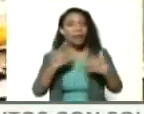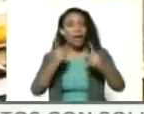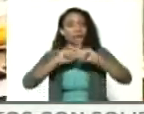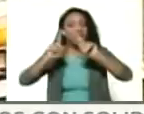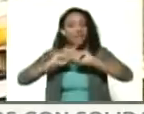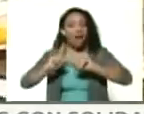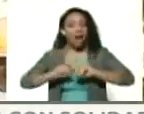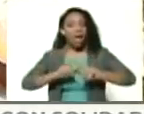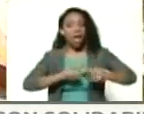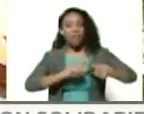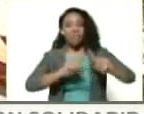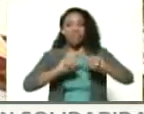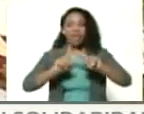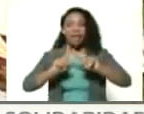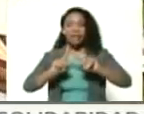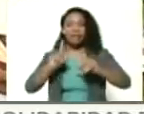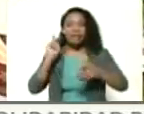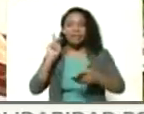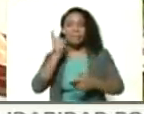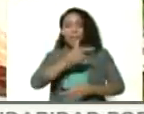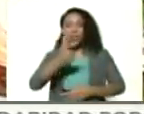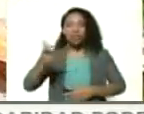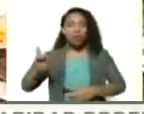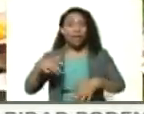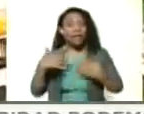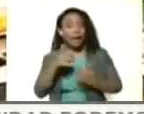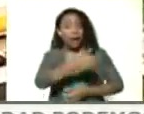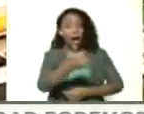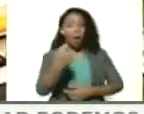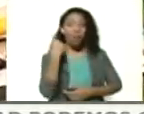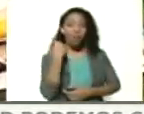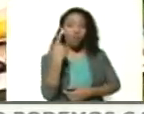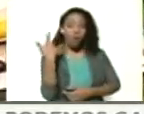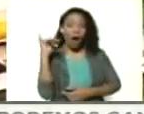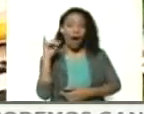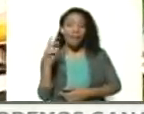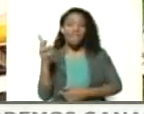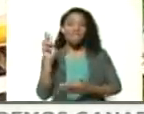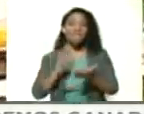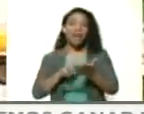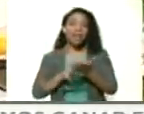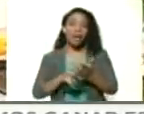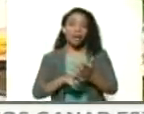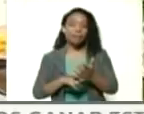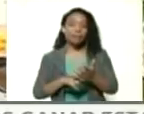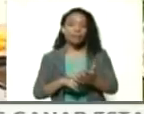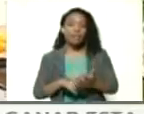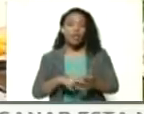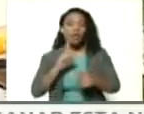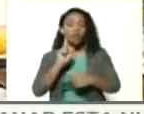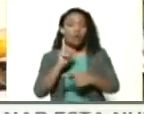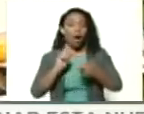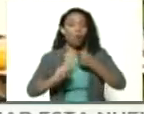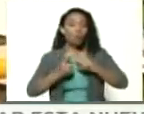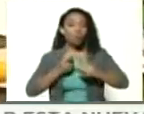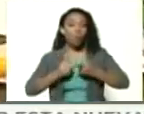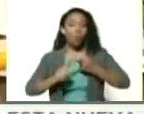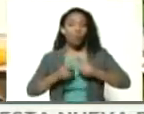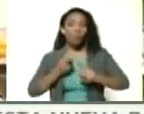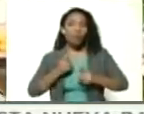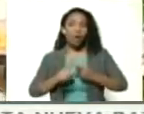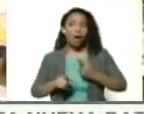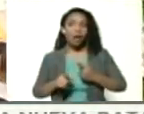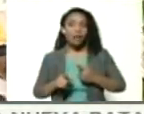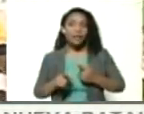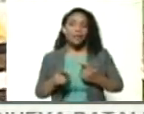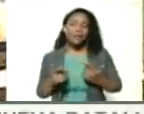diversos personajes y que cada uno tiene un pedazo de su verdad. Una de las cosas que me,